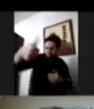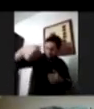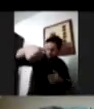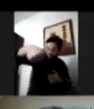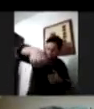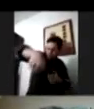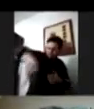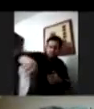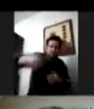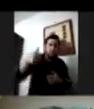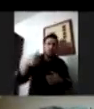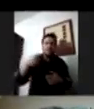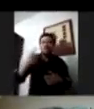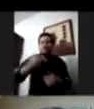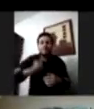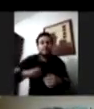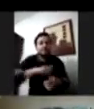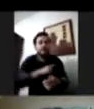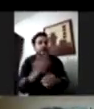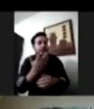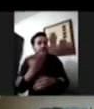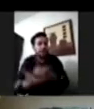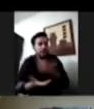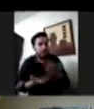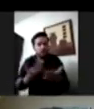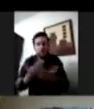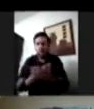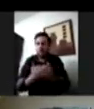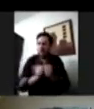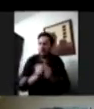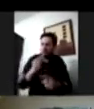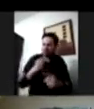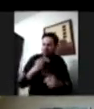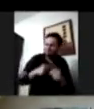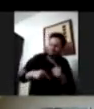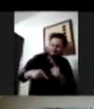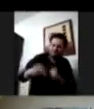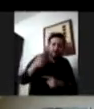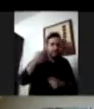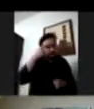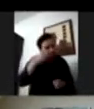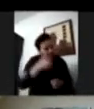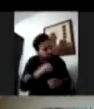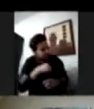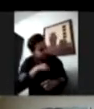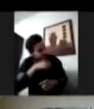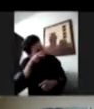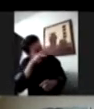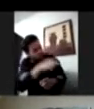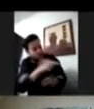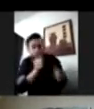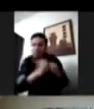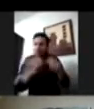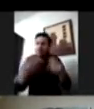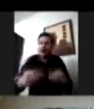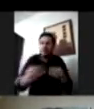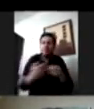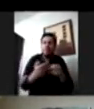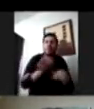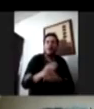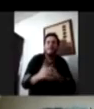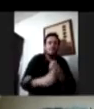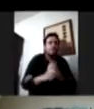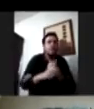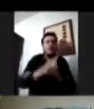se junte la gente del mercado para que vea los problemas de la basura. Nosotros le pedimos